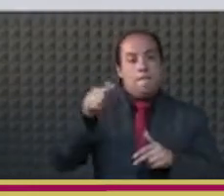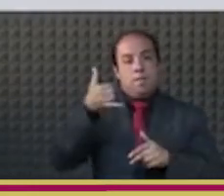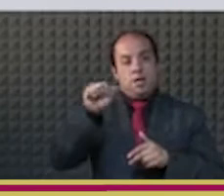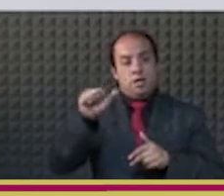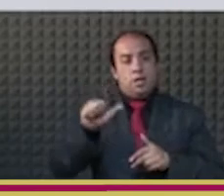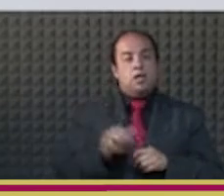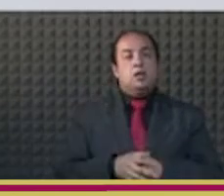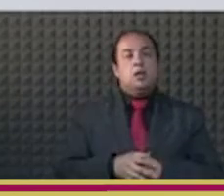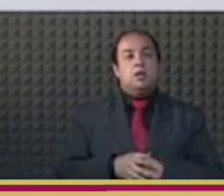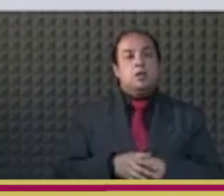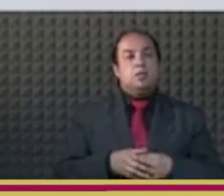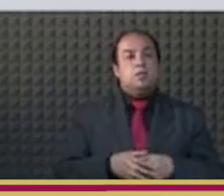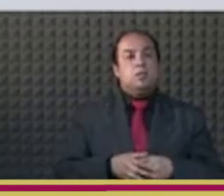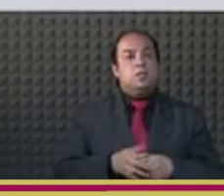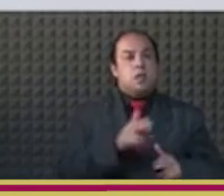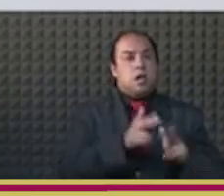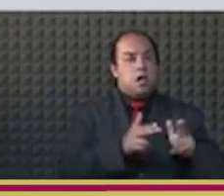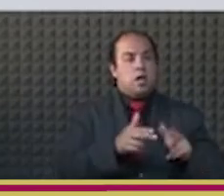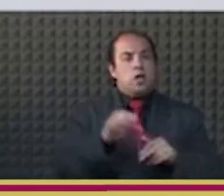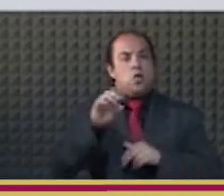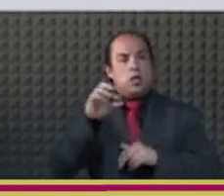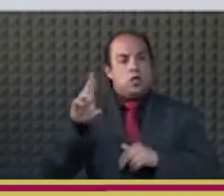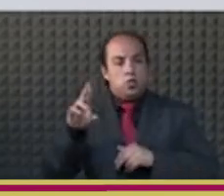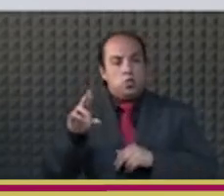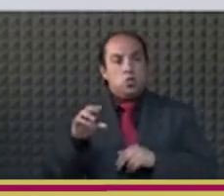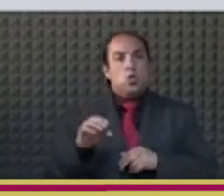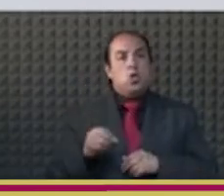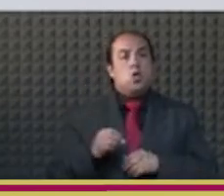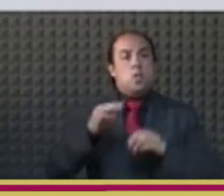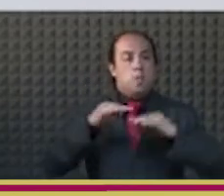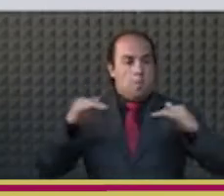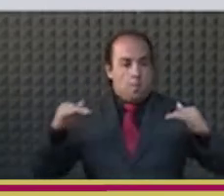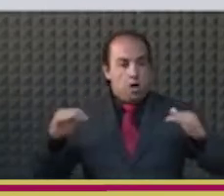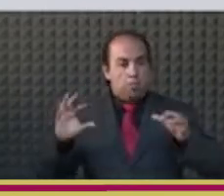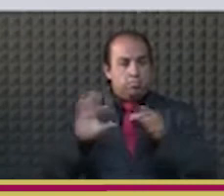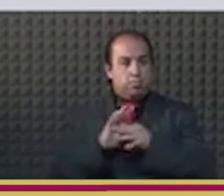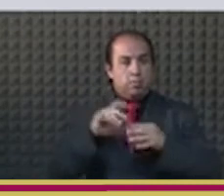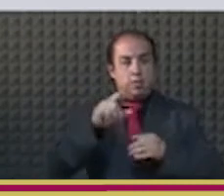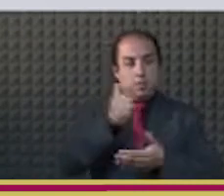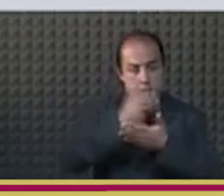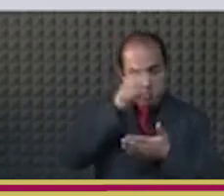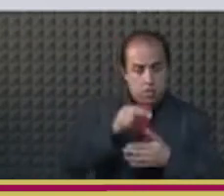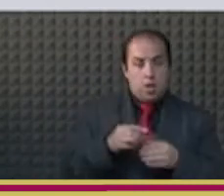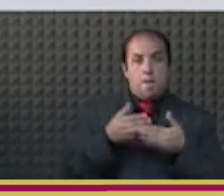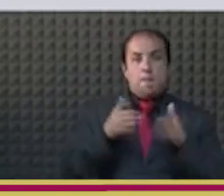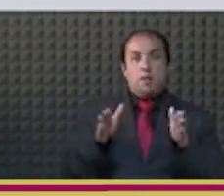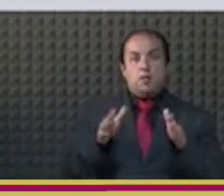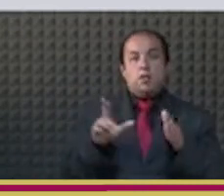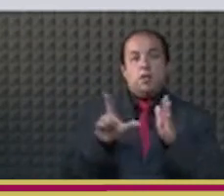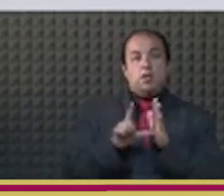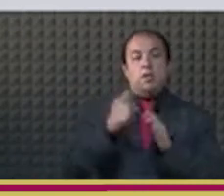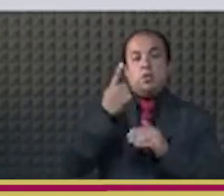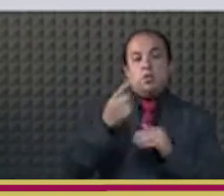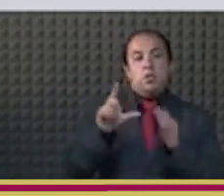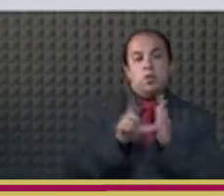Corredor Interoceánico, o aquí en la Ciudad de México precisamente las recientes inauguraciones de la línea 1 y 2